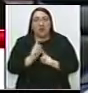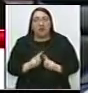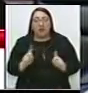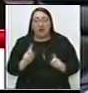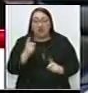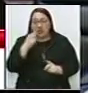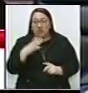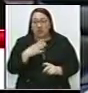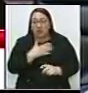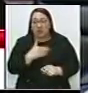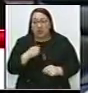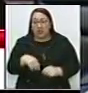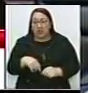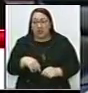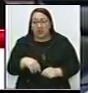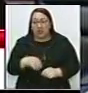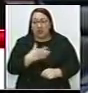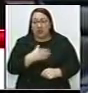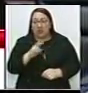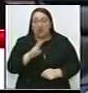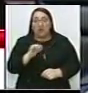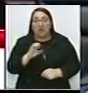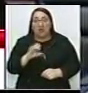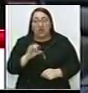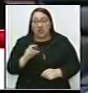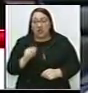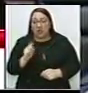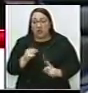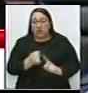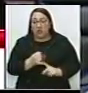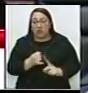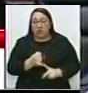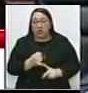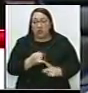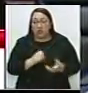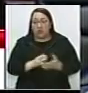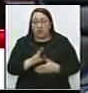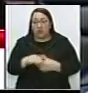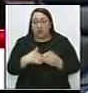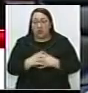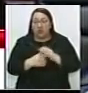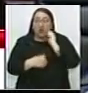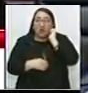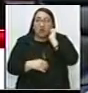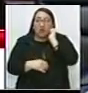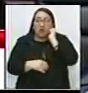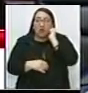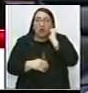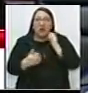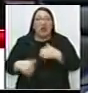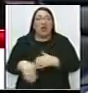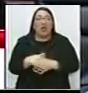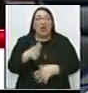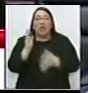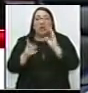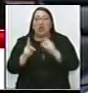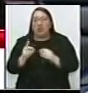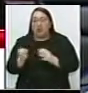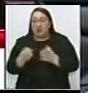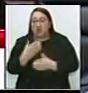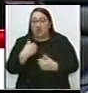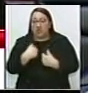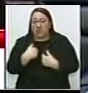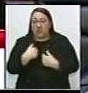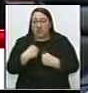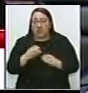presidente, en el presidente Vizcarra. Uno es ese mensaje altisonante para la calle. Y otro es el mensaje que nos ha